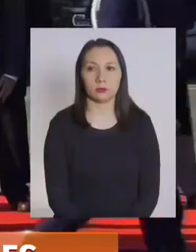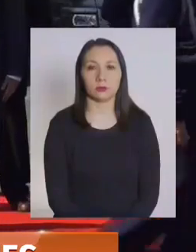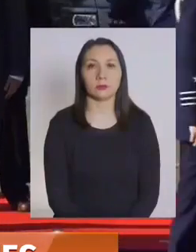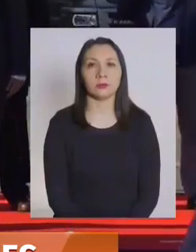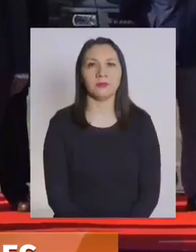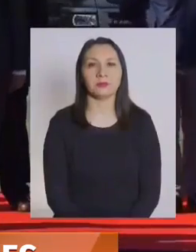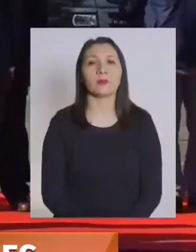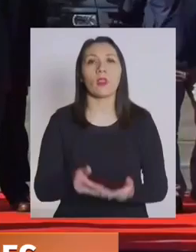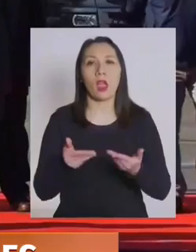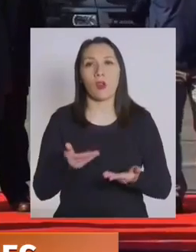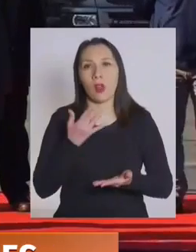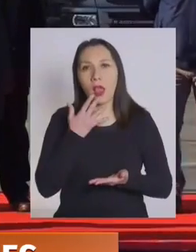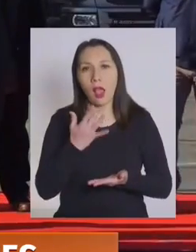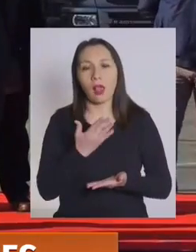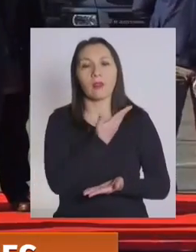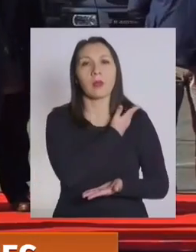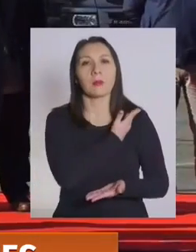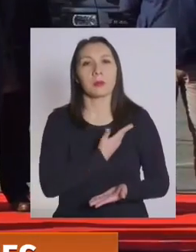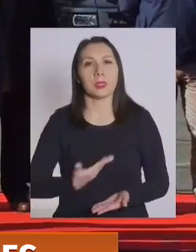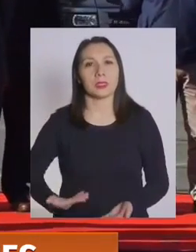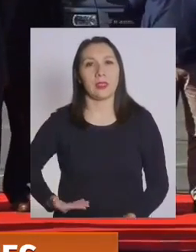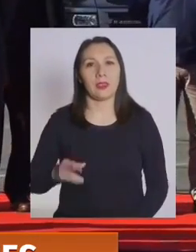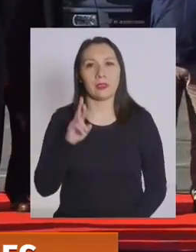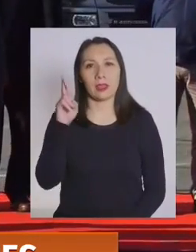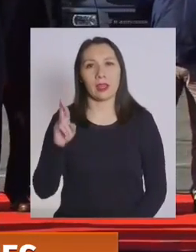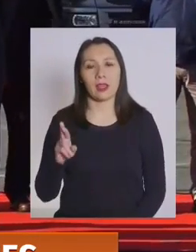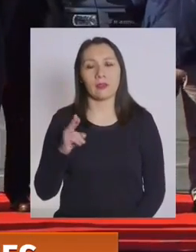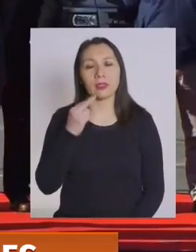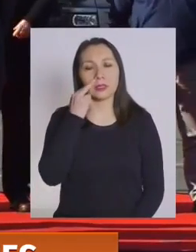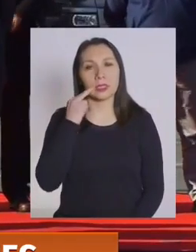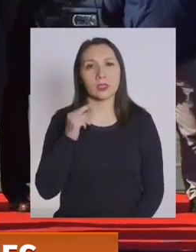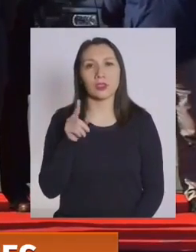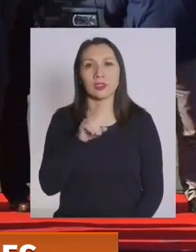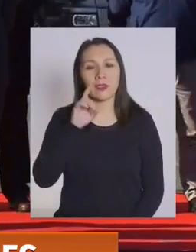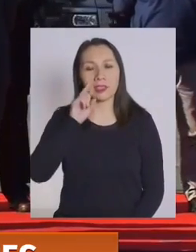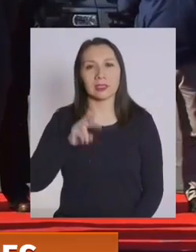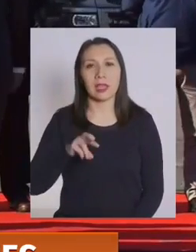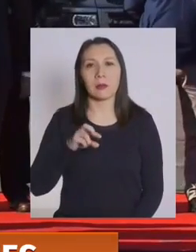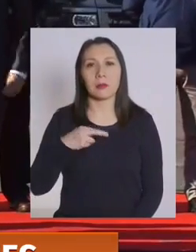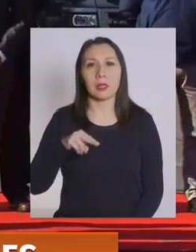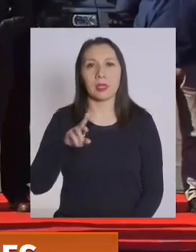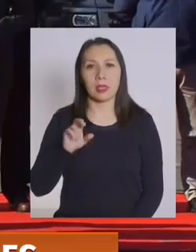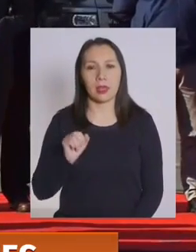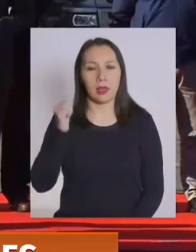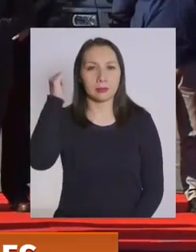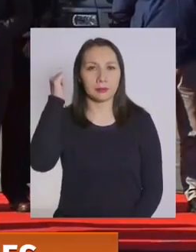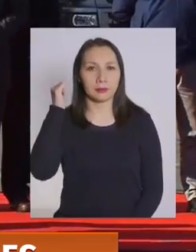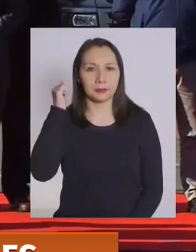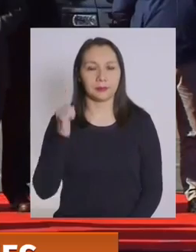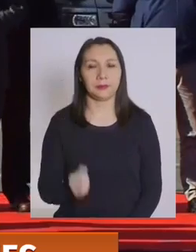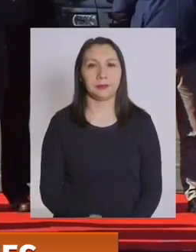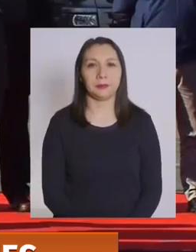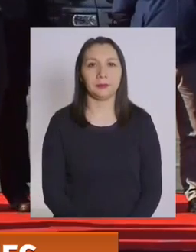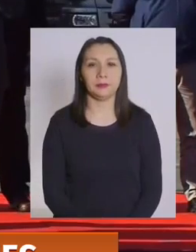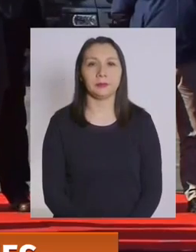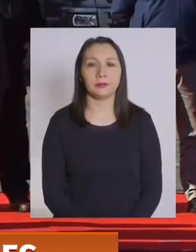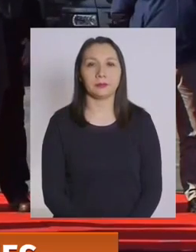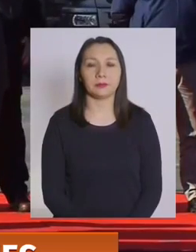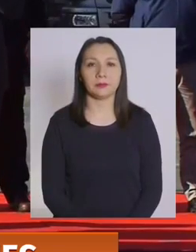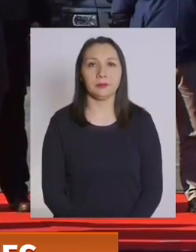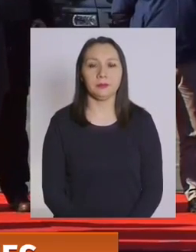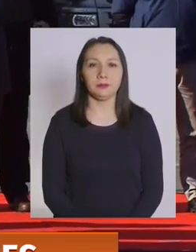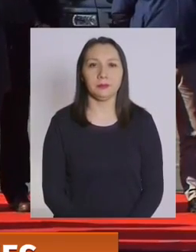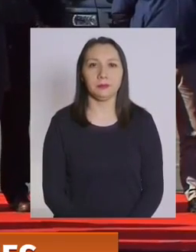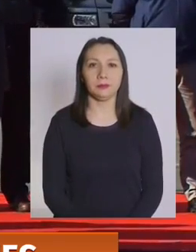contra vehículos motorizados. Es uno de los compromisos que ha adquirido el Ejecutivo en las distintas reuniones que ha tomado